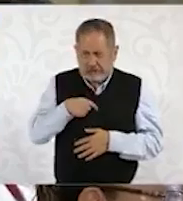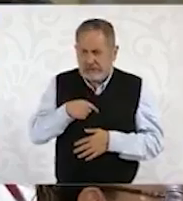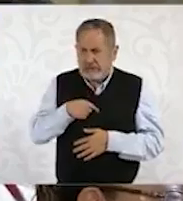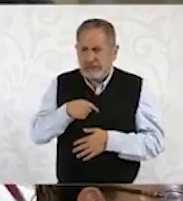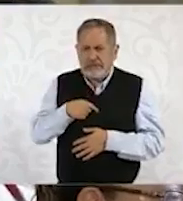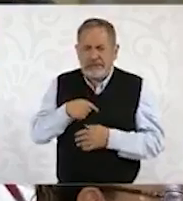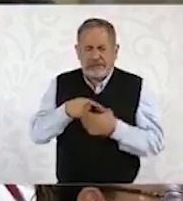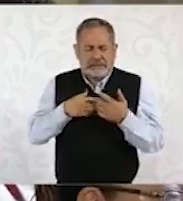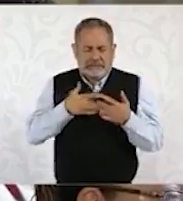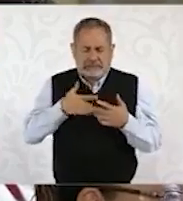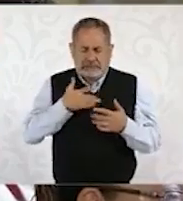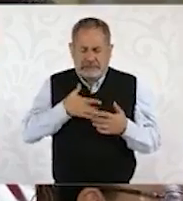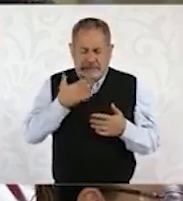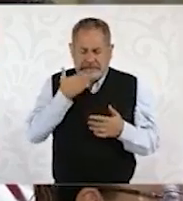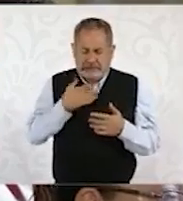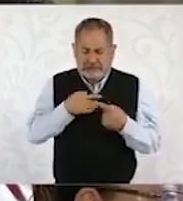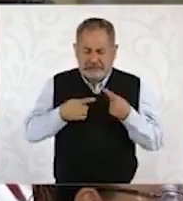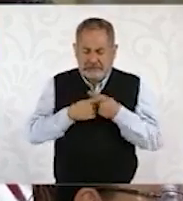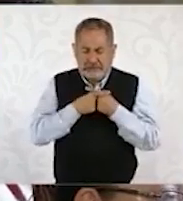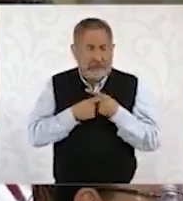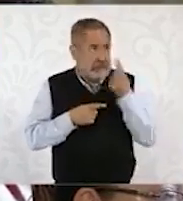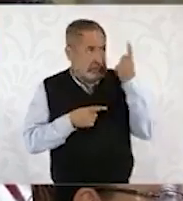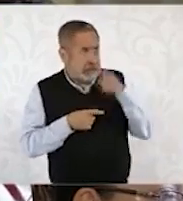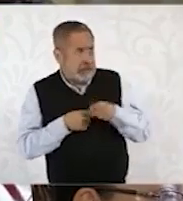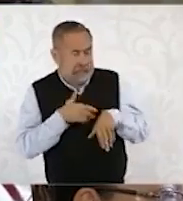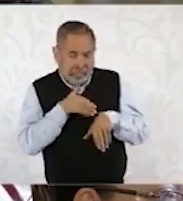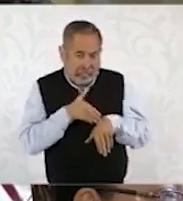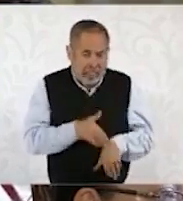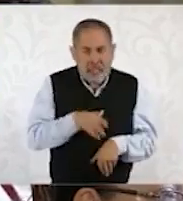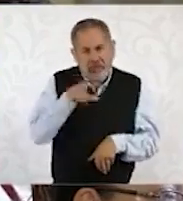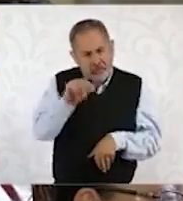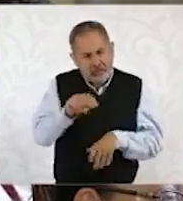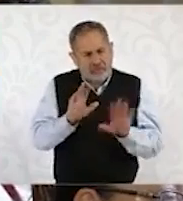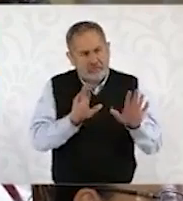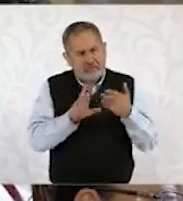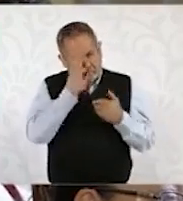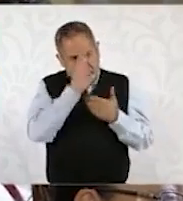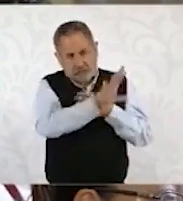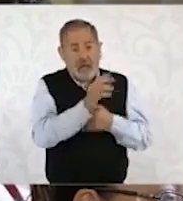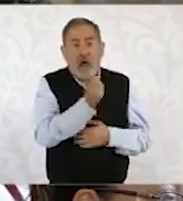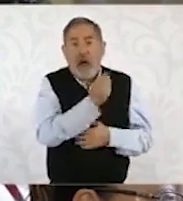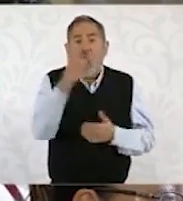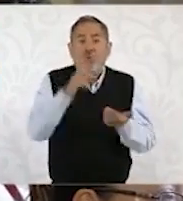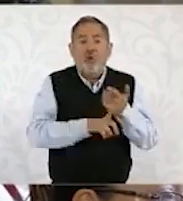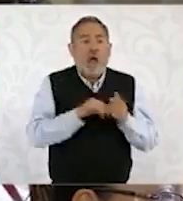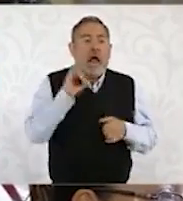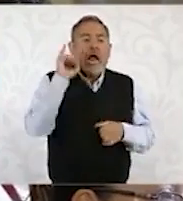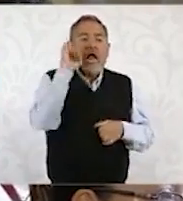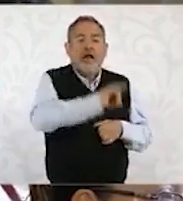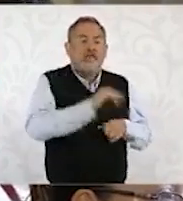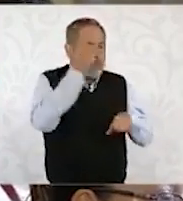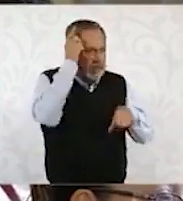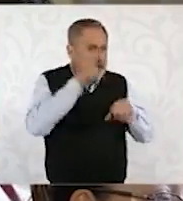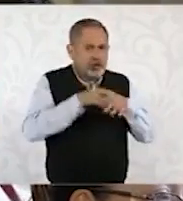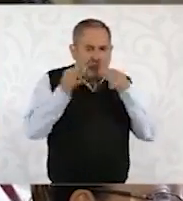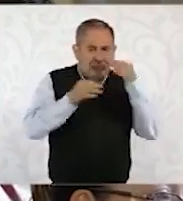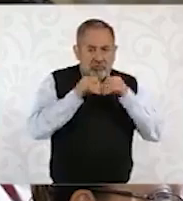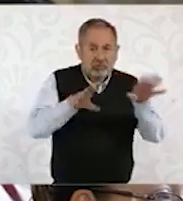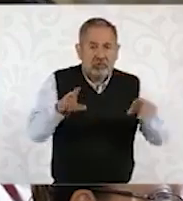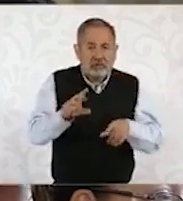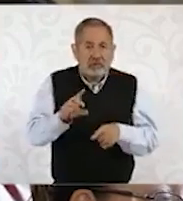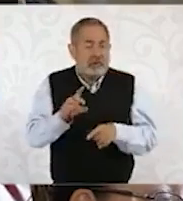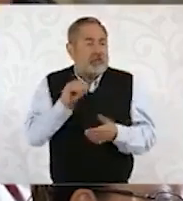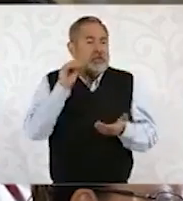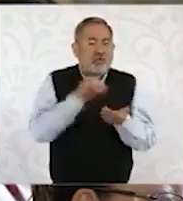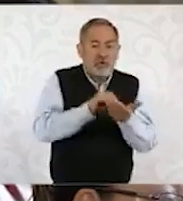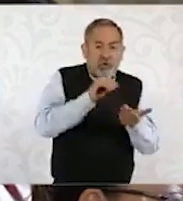religiosa. Y de ahí hay mucho riesgo porque hay jefes de información de medios tradicionales todavía desde el siglo pasado